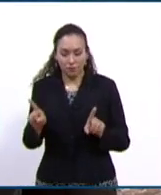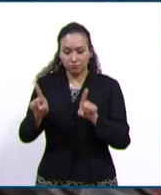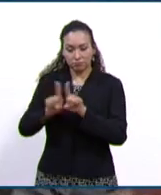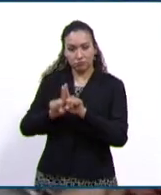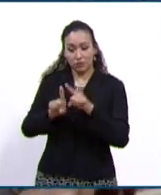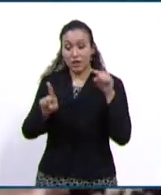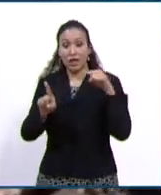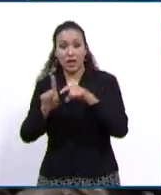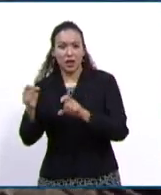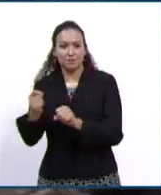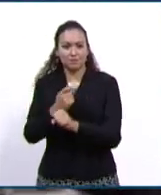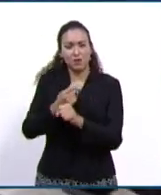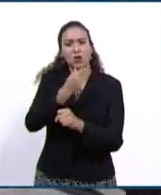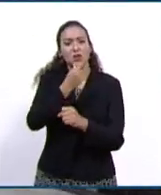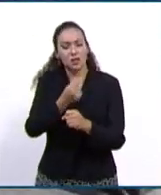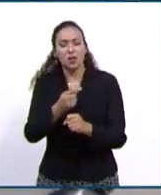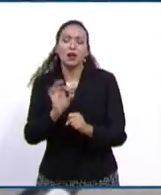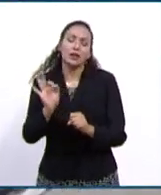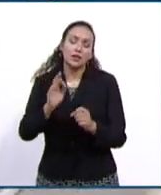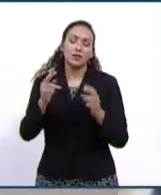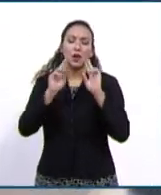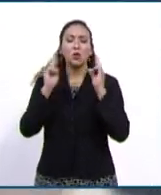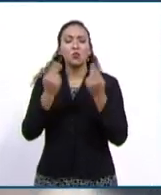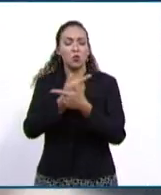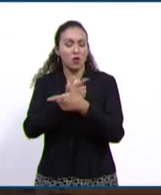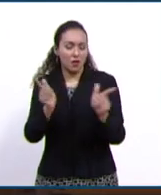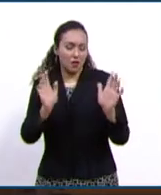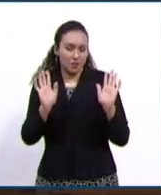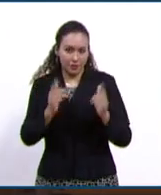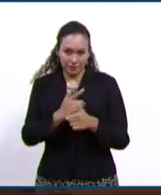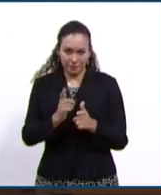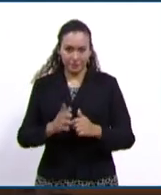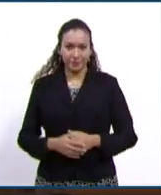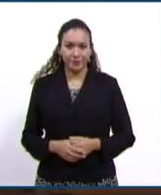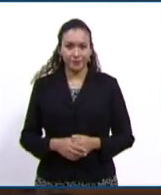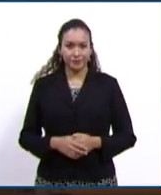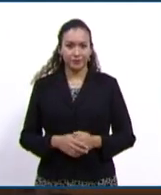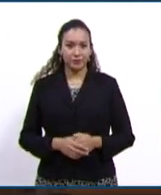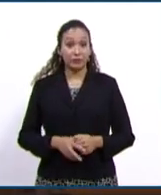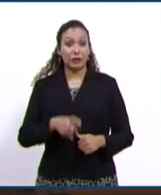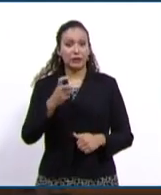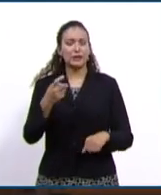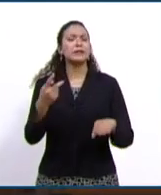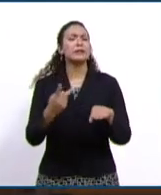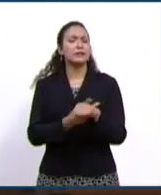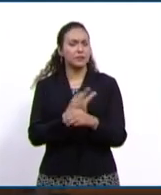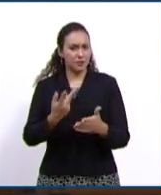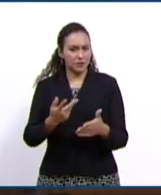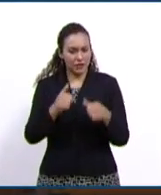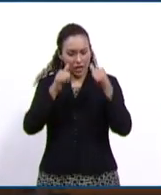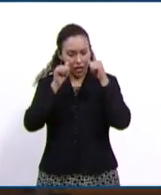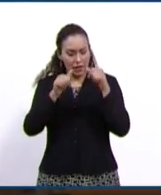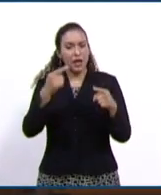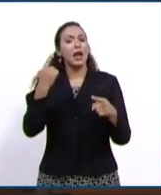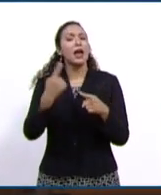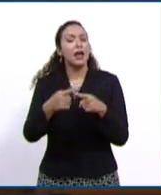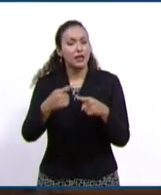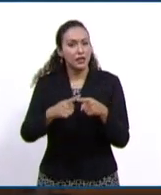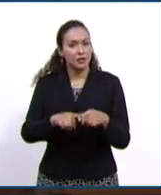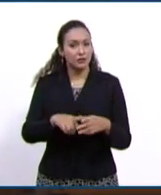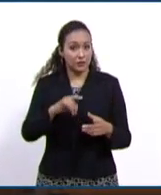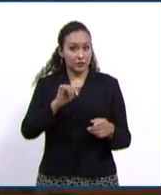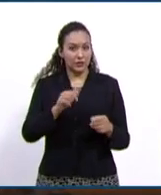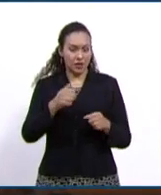de matrimonio, concubinato o una relación de hecho. Ya que esta distinción no está dirigida a subordinar a las